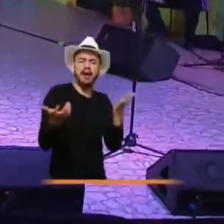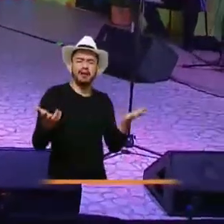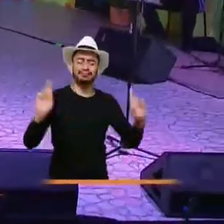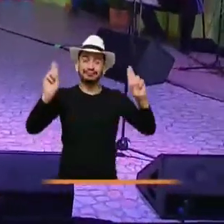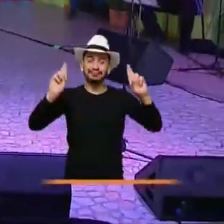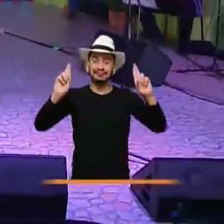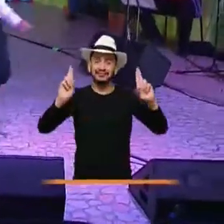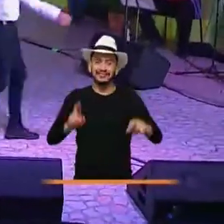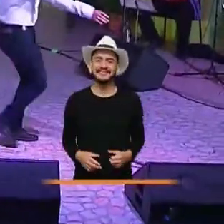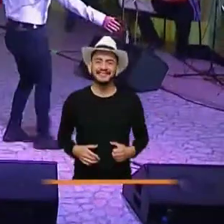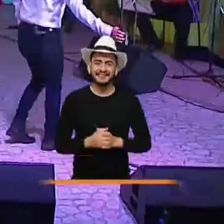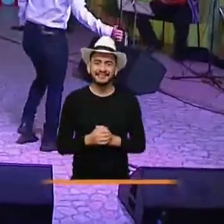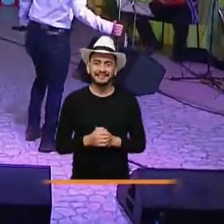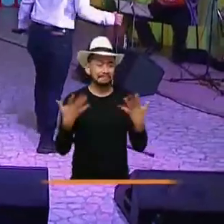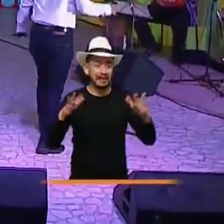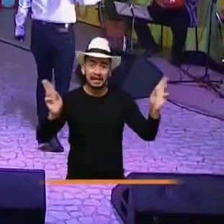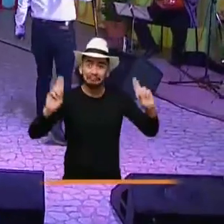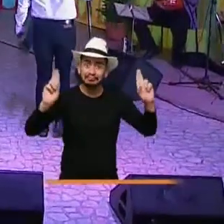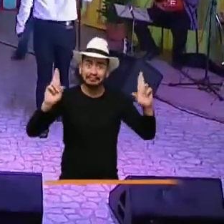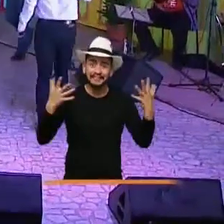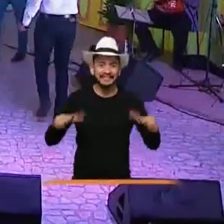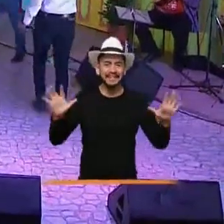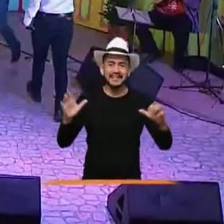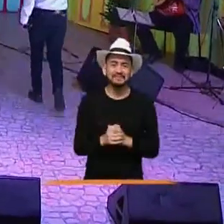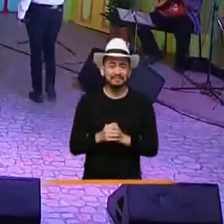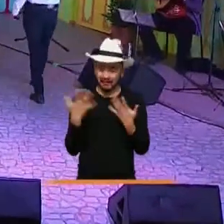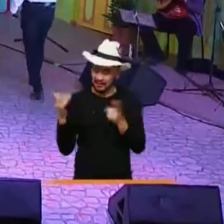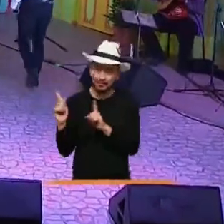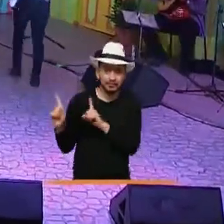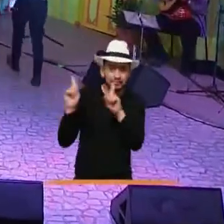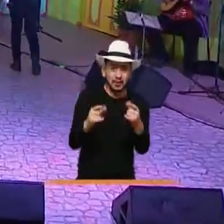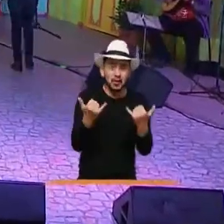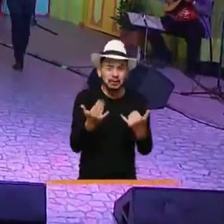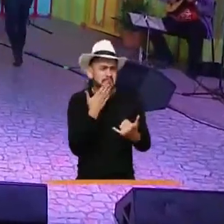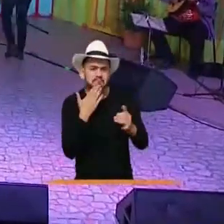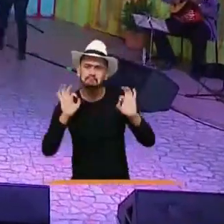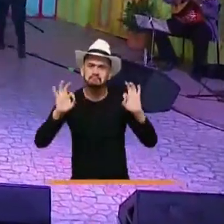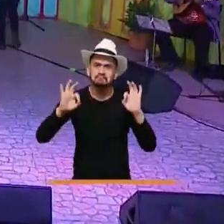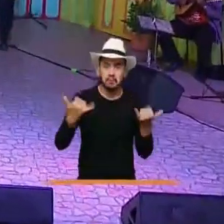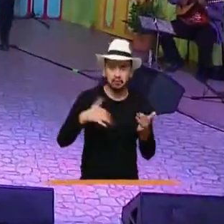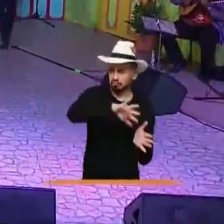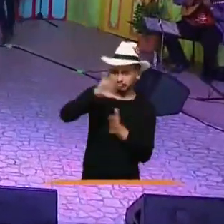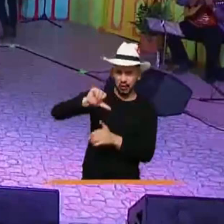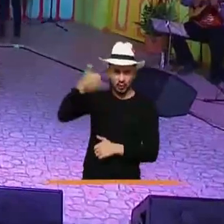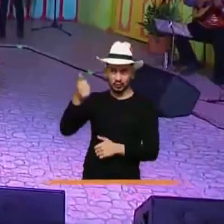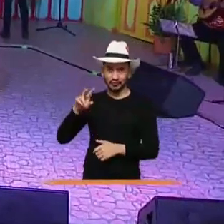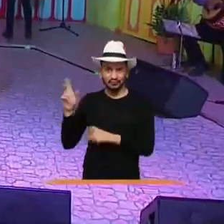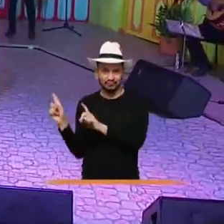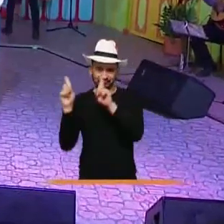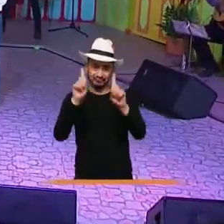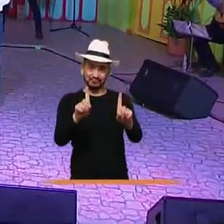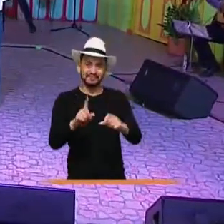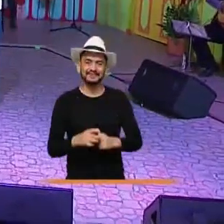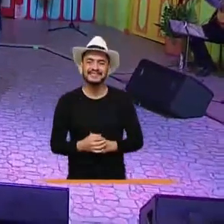suena la campana señora el termina la ronda y es el momento de llamar a la gran y el hijo de gallinazo